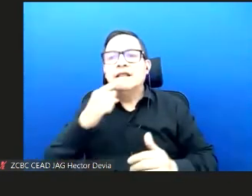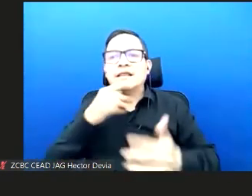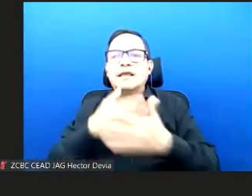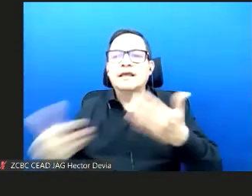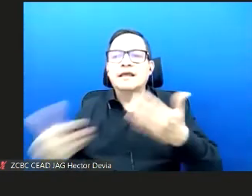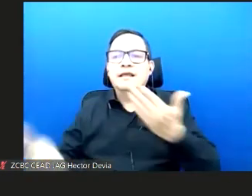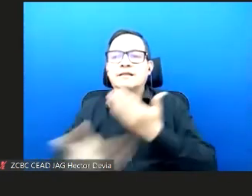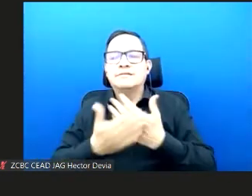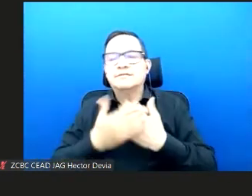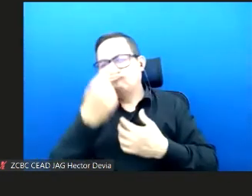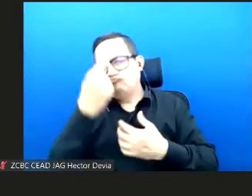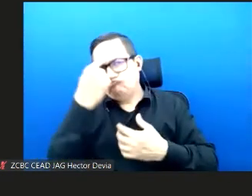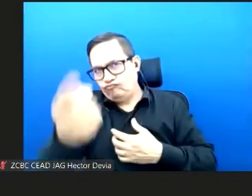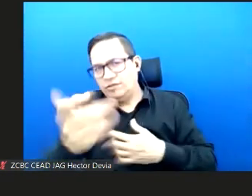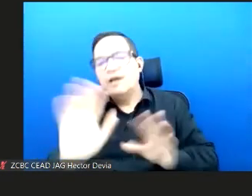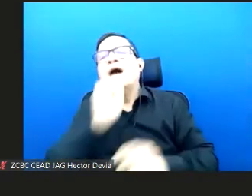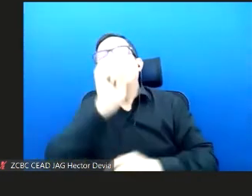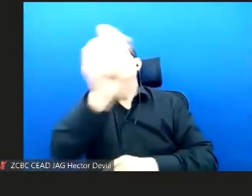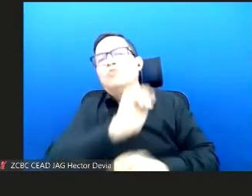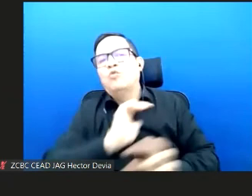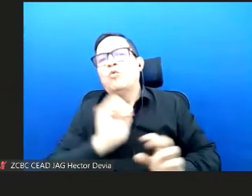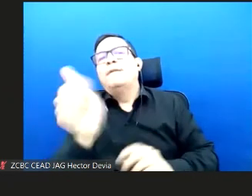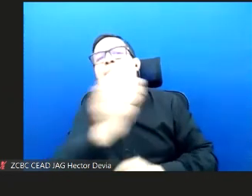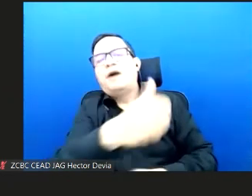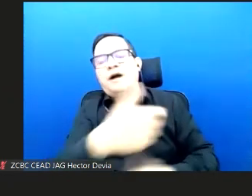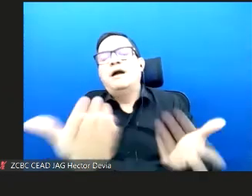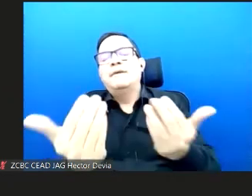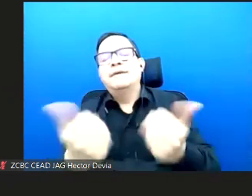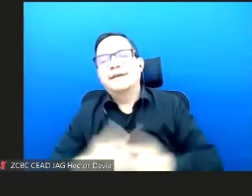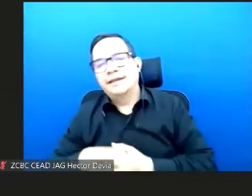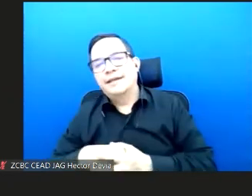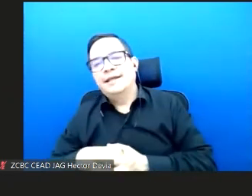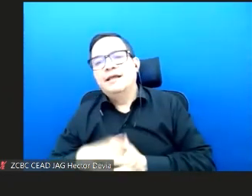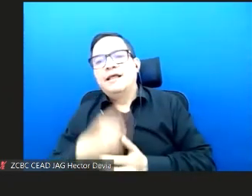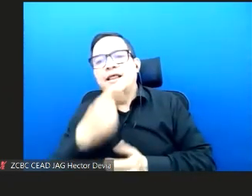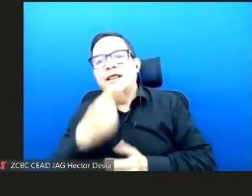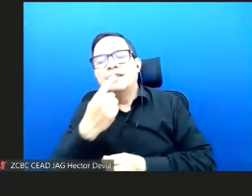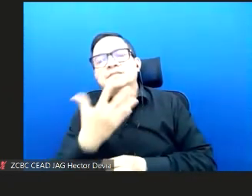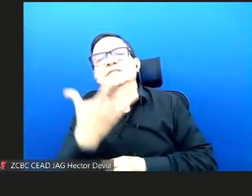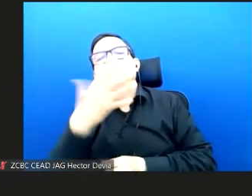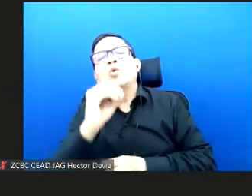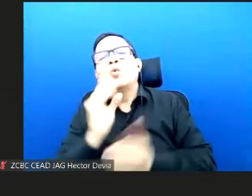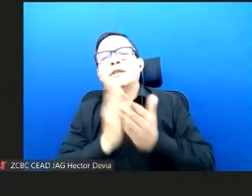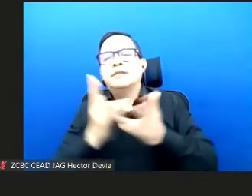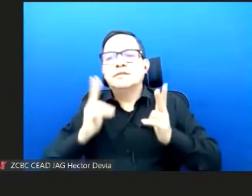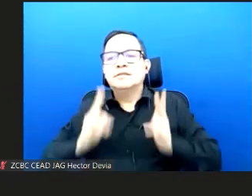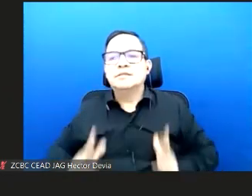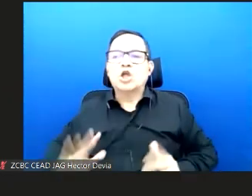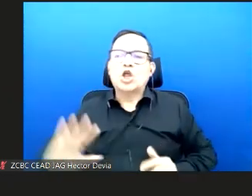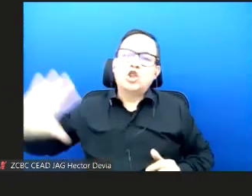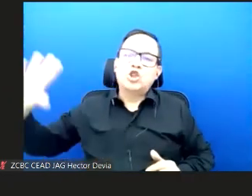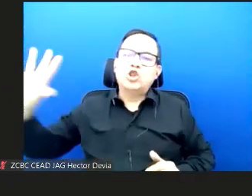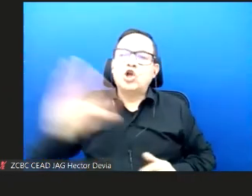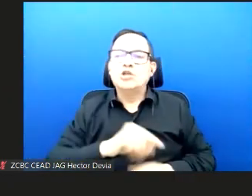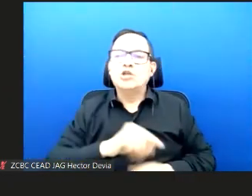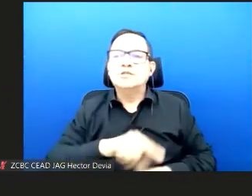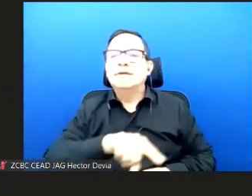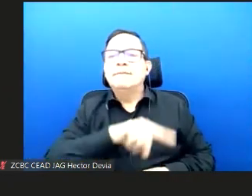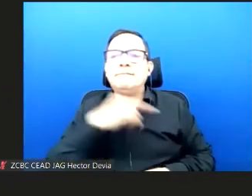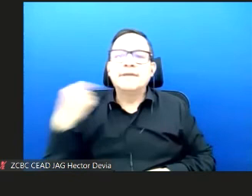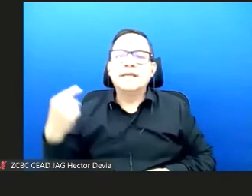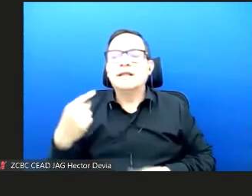a ustedes. ¿Listo? Nos dicen que hay 50 estudiantes en total que perdieron